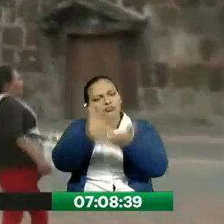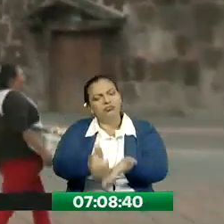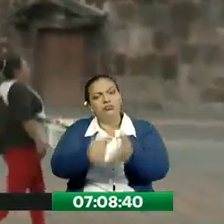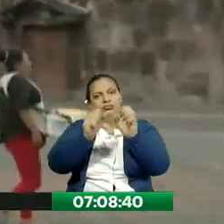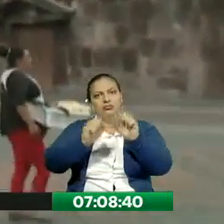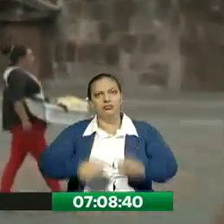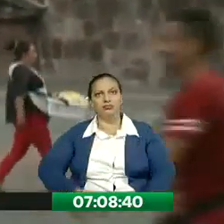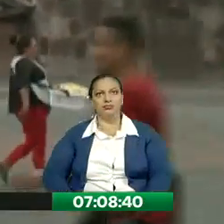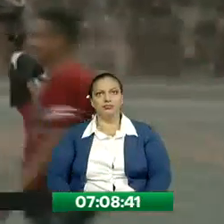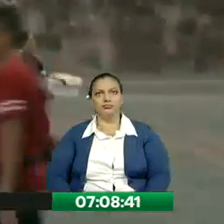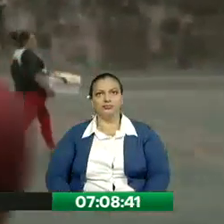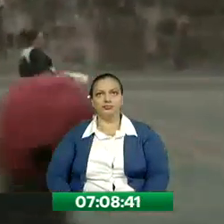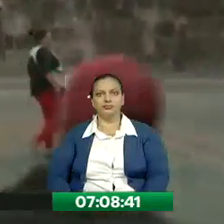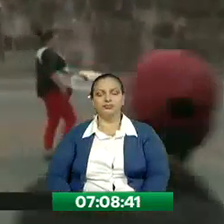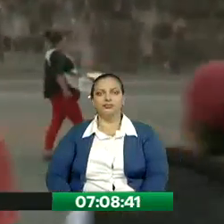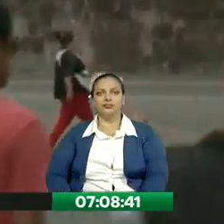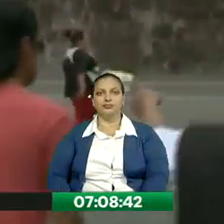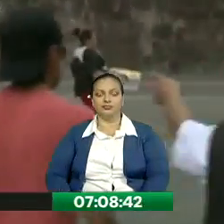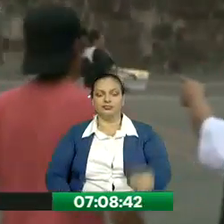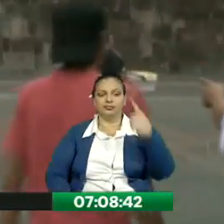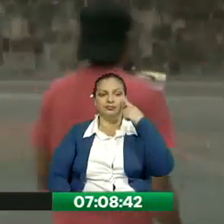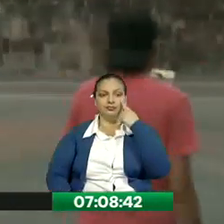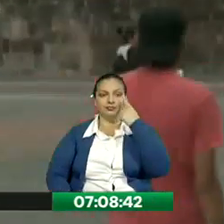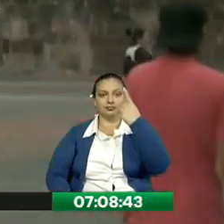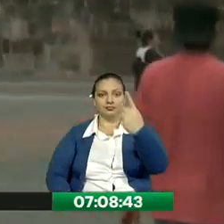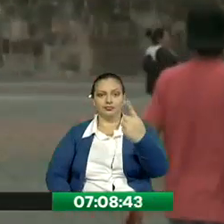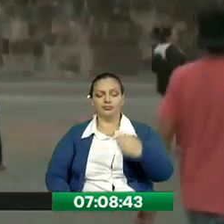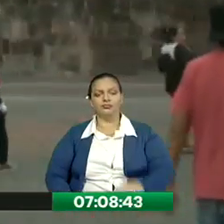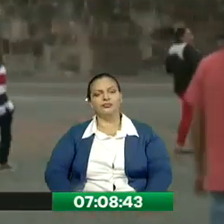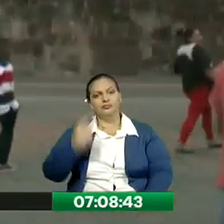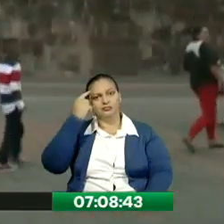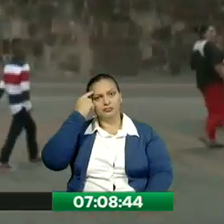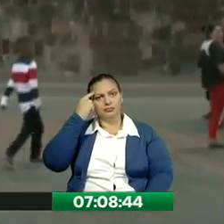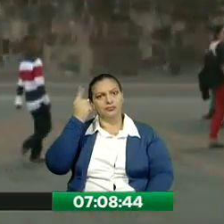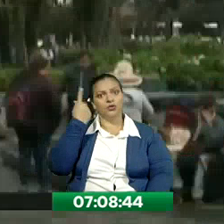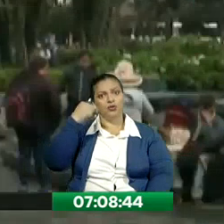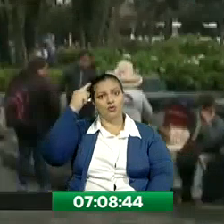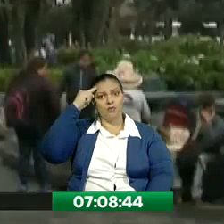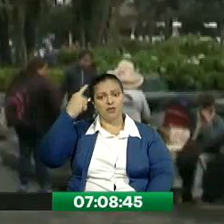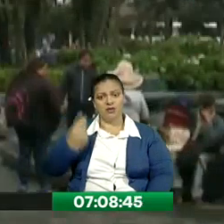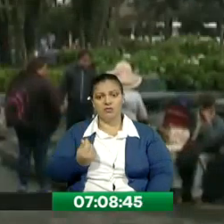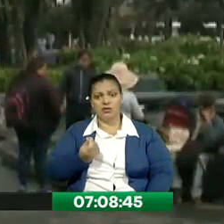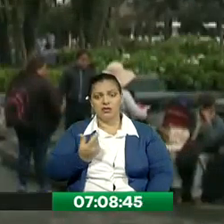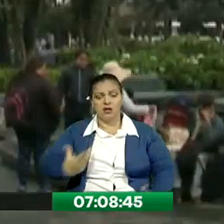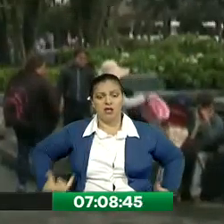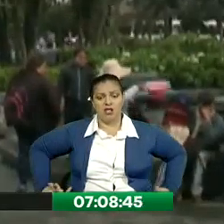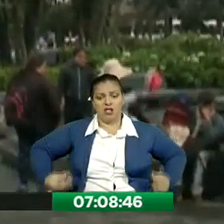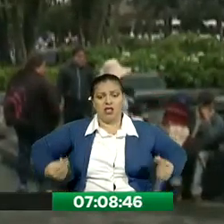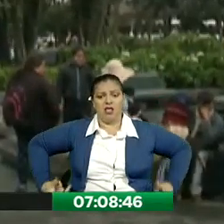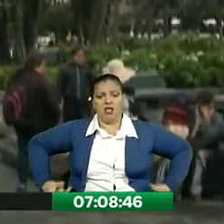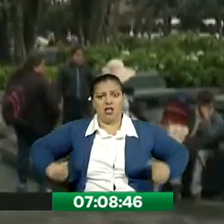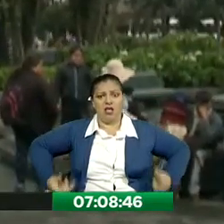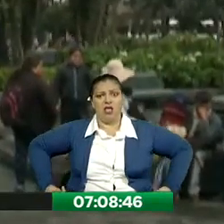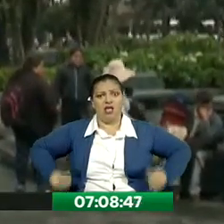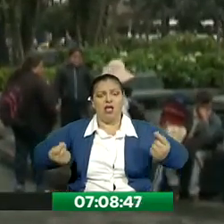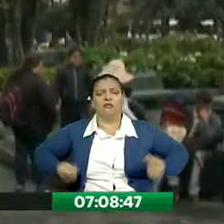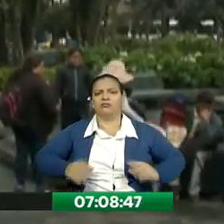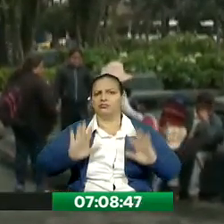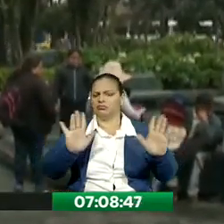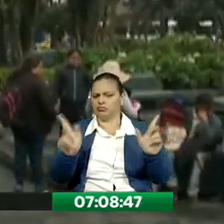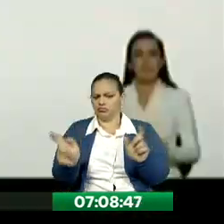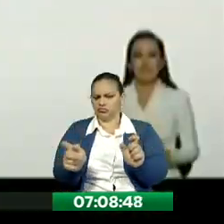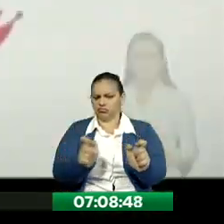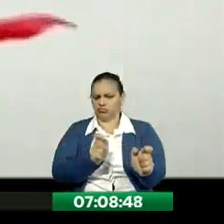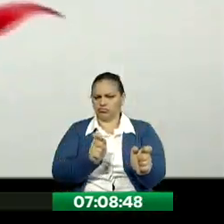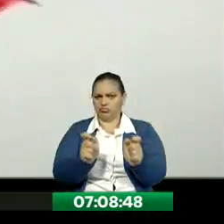Hoy la economía ecuatoriana ya no se basa de manera exclusiva en el gasto público. En su efecto, la empresa privada y el emprendimiento son el motor del desarrollo